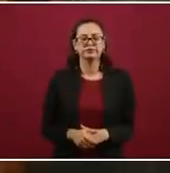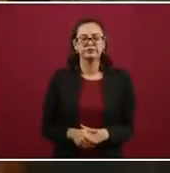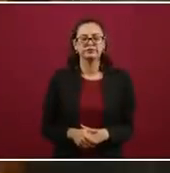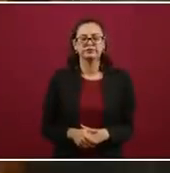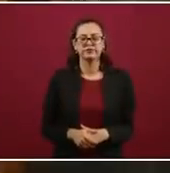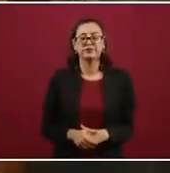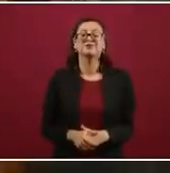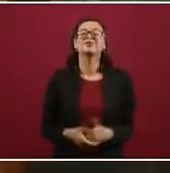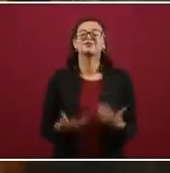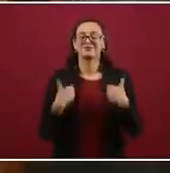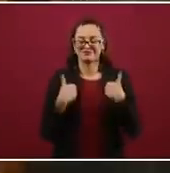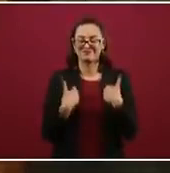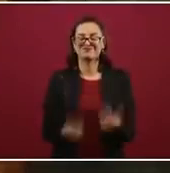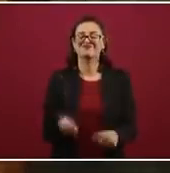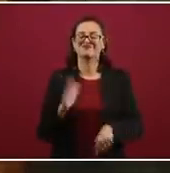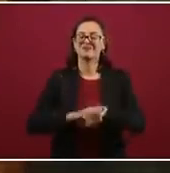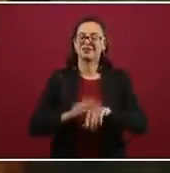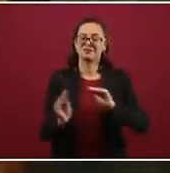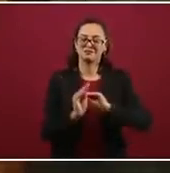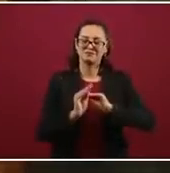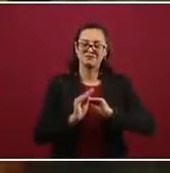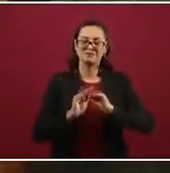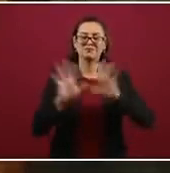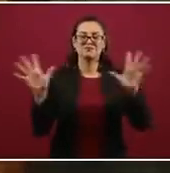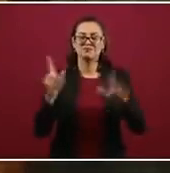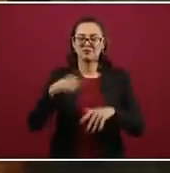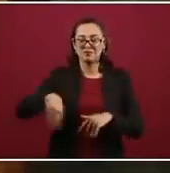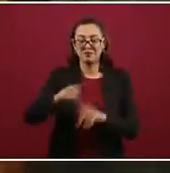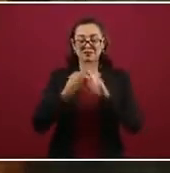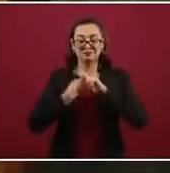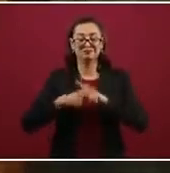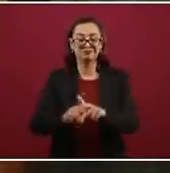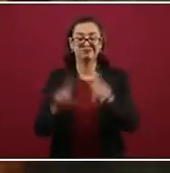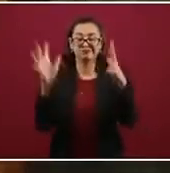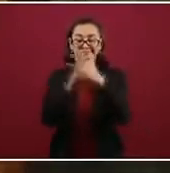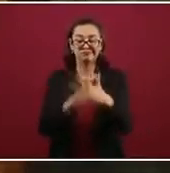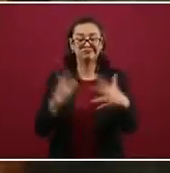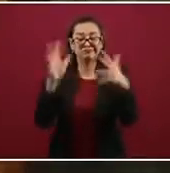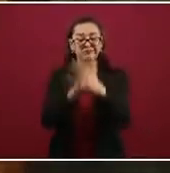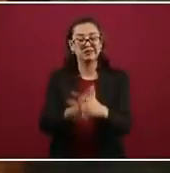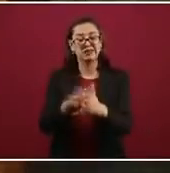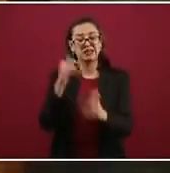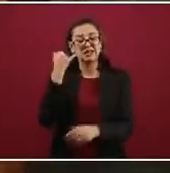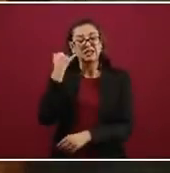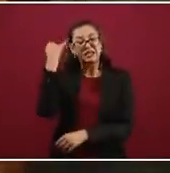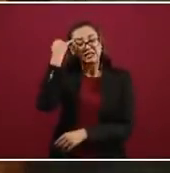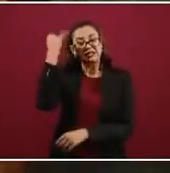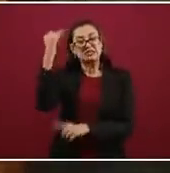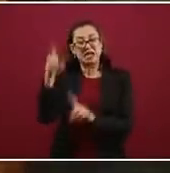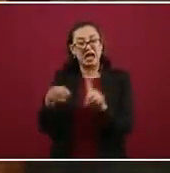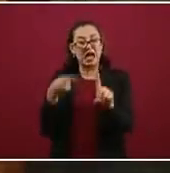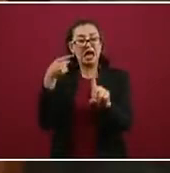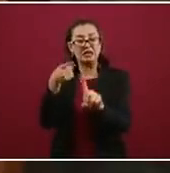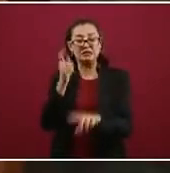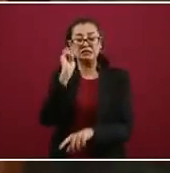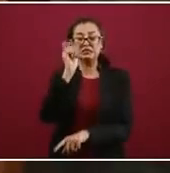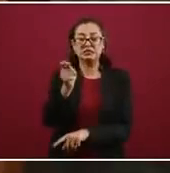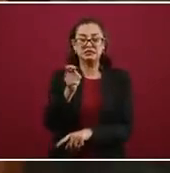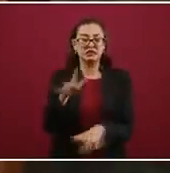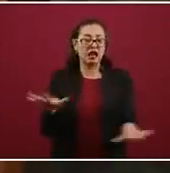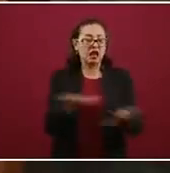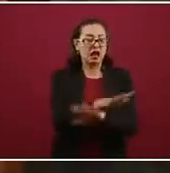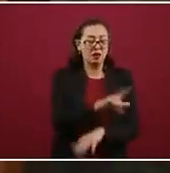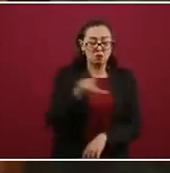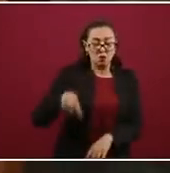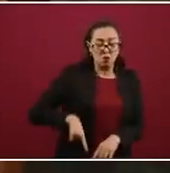entender claramente que las intenciones del levantamiento armado no solo eran cambiar la estructura de dominio